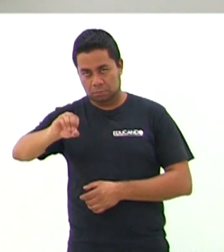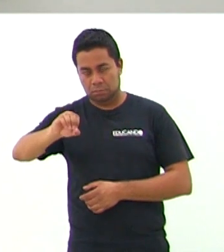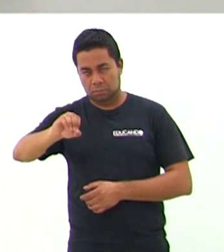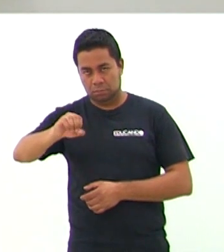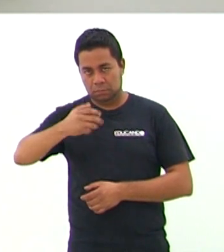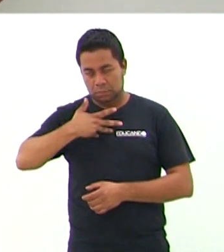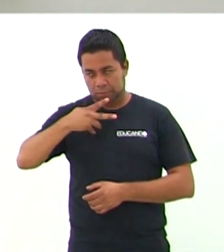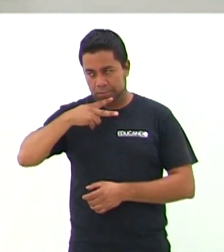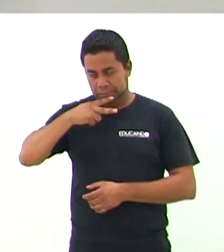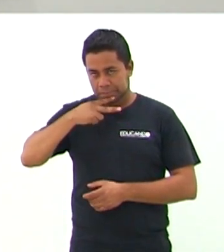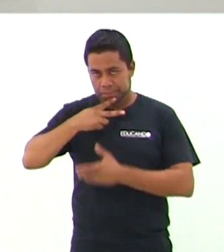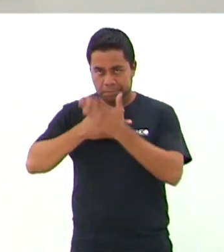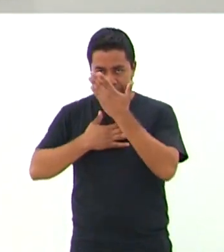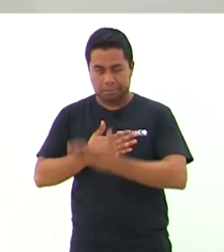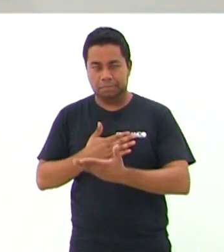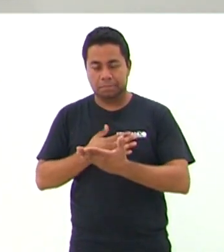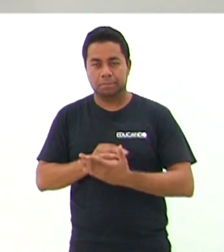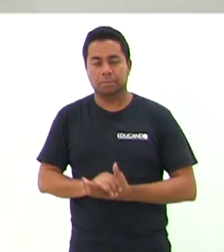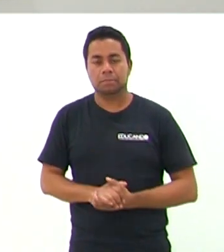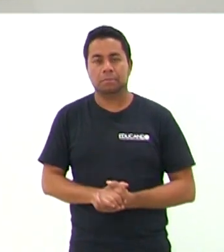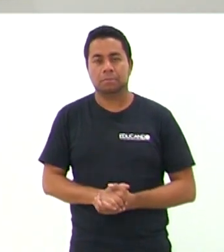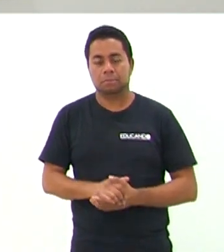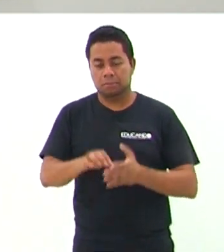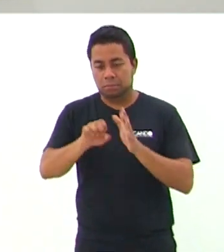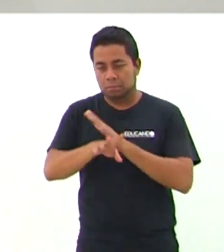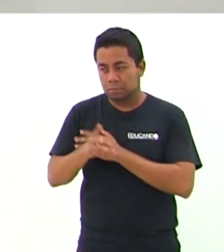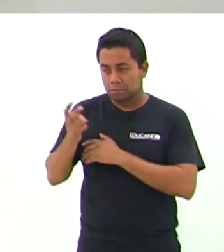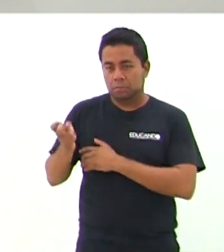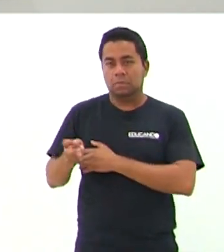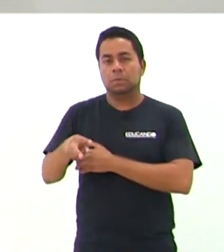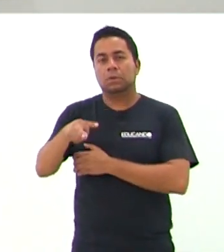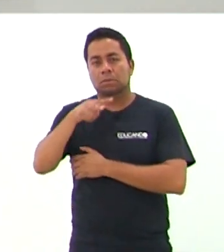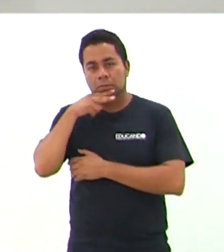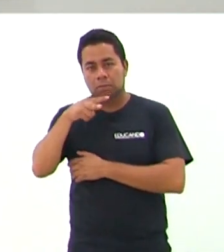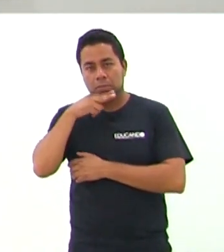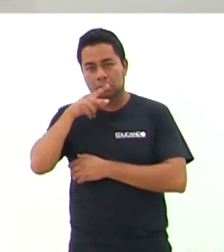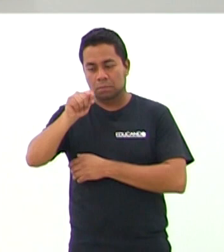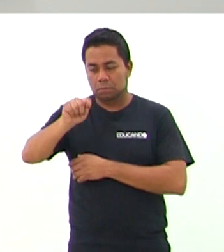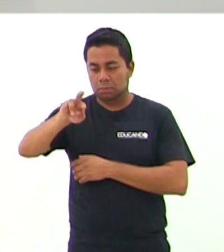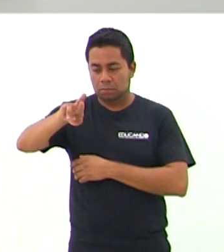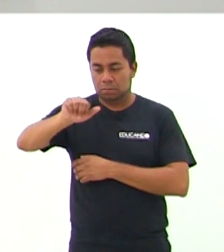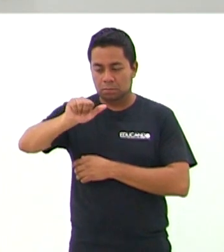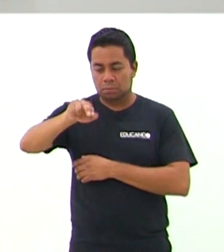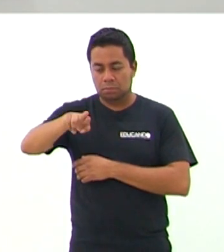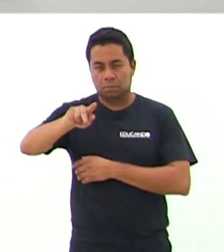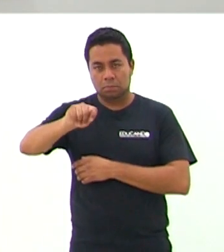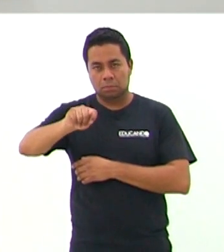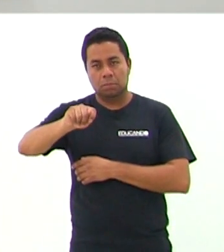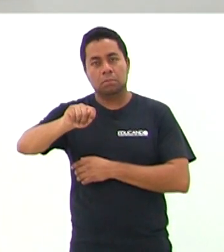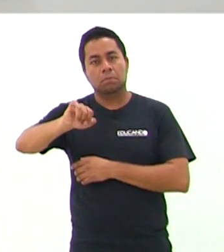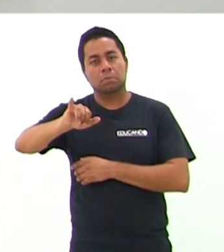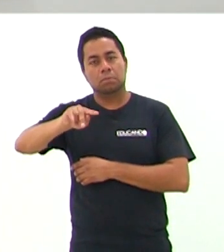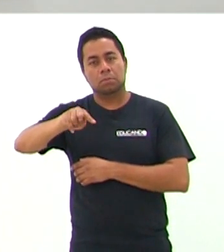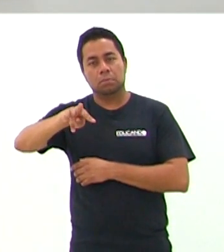Transitivo. Y este verbo transitivo hace referencia a lo que